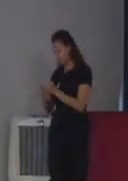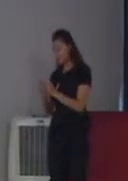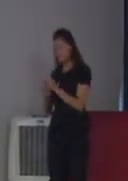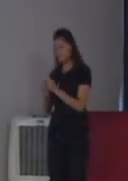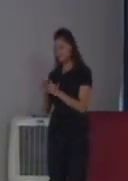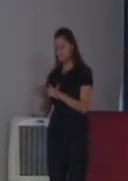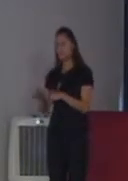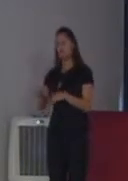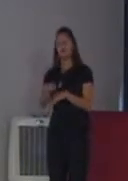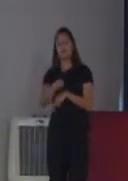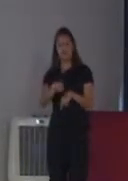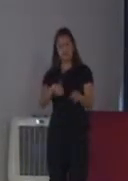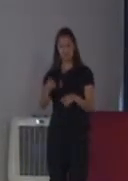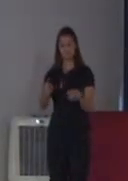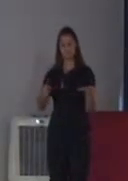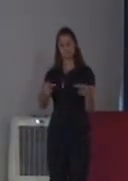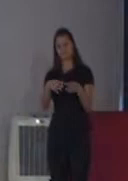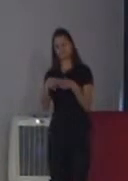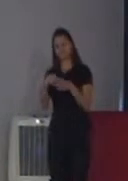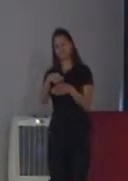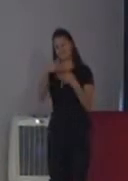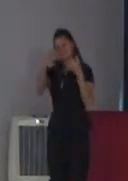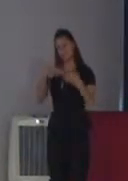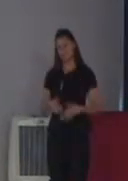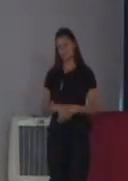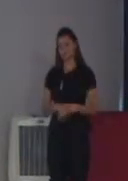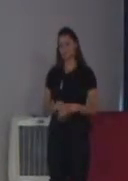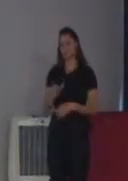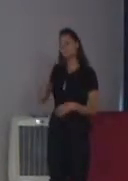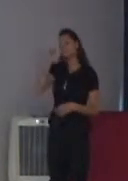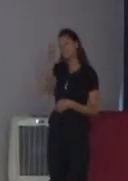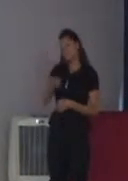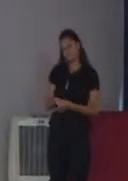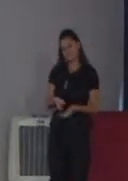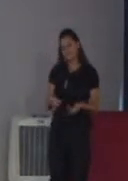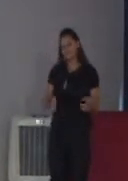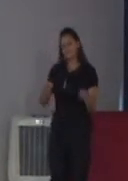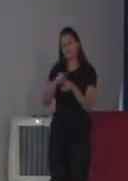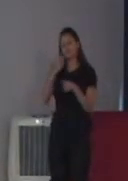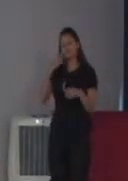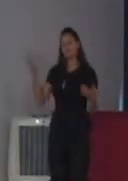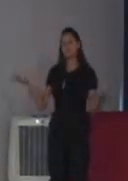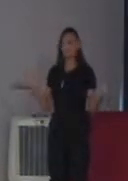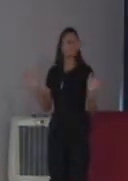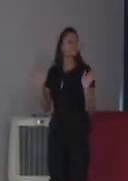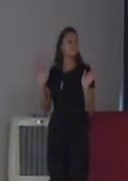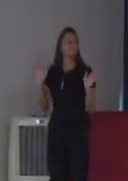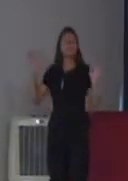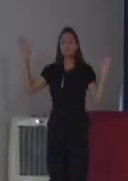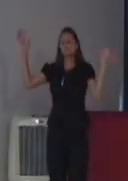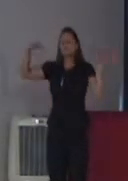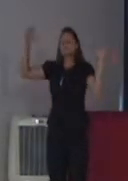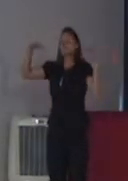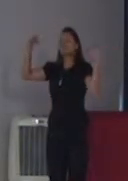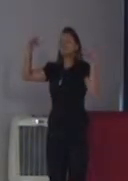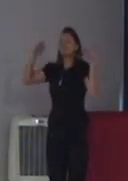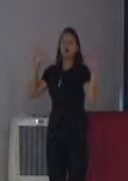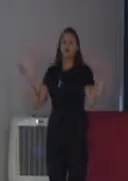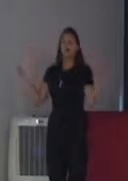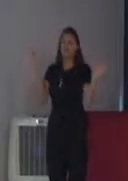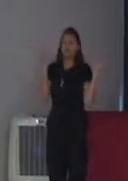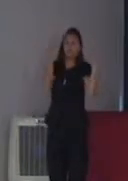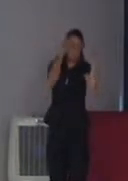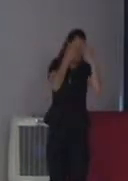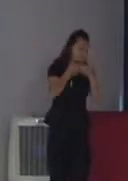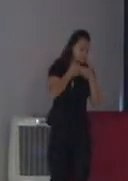la población con discapacidad. O sea, como imagínense ustedes que es como si hubiese una lluvia y todo el mundo le hubiese tocado esconderse y durante la